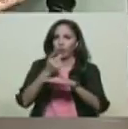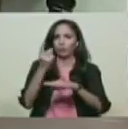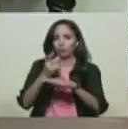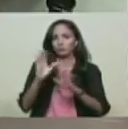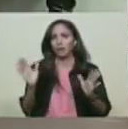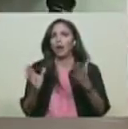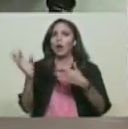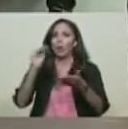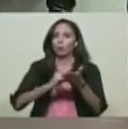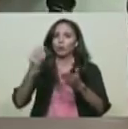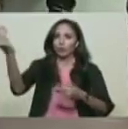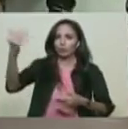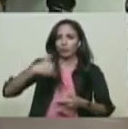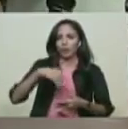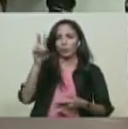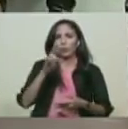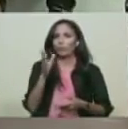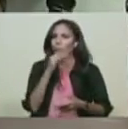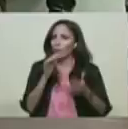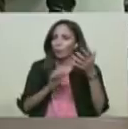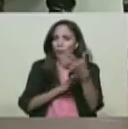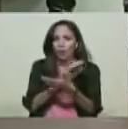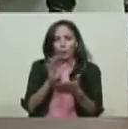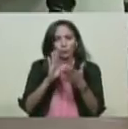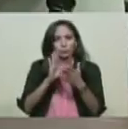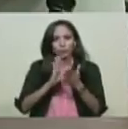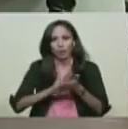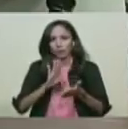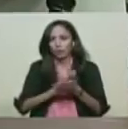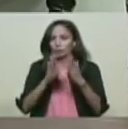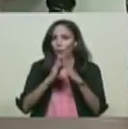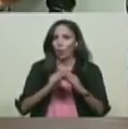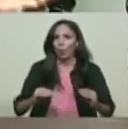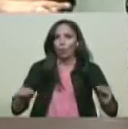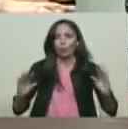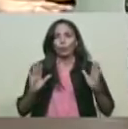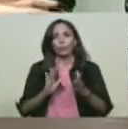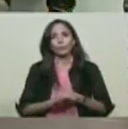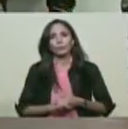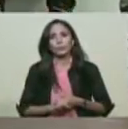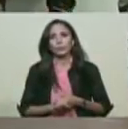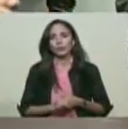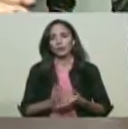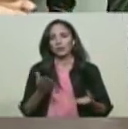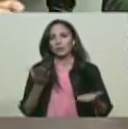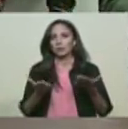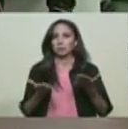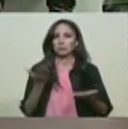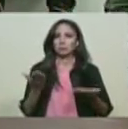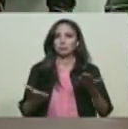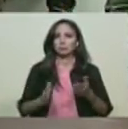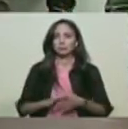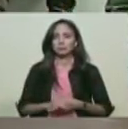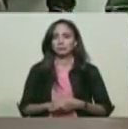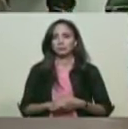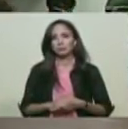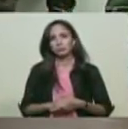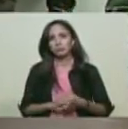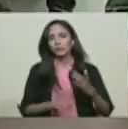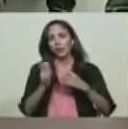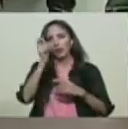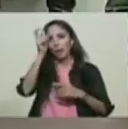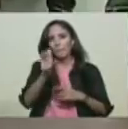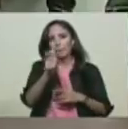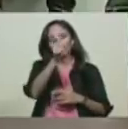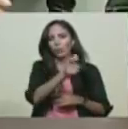ellos regresar al país sin problema. Les doy todas las garantías igualmente a todas las personas,